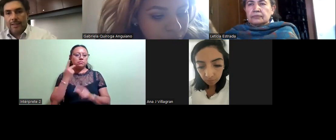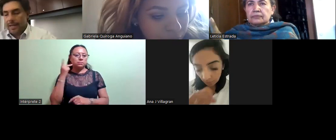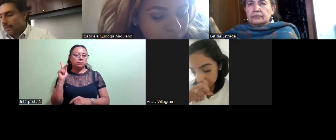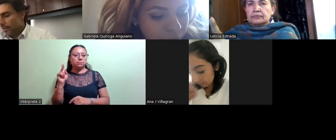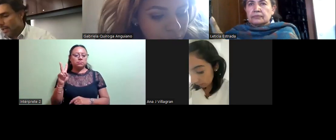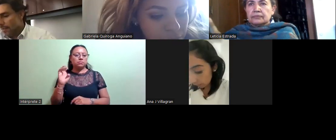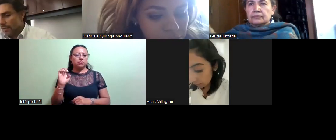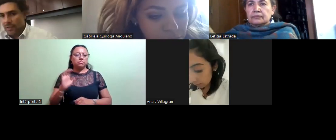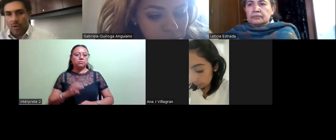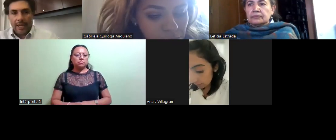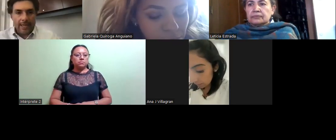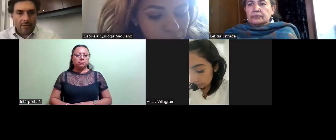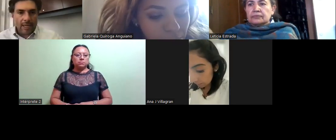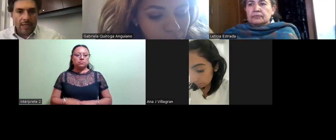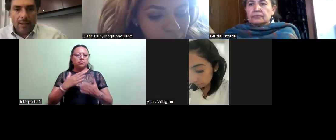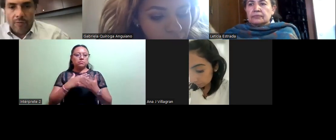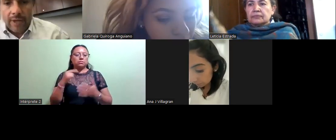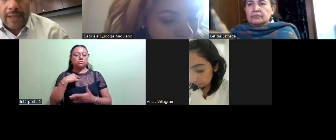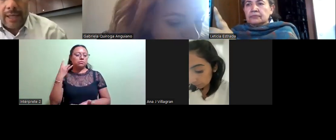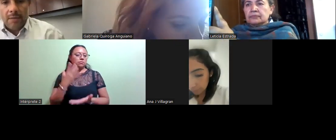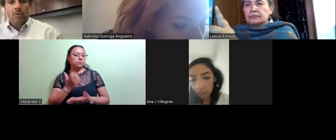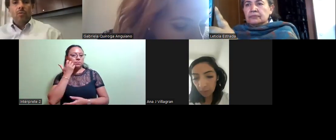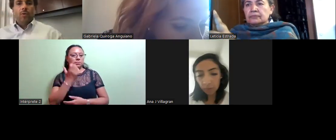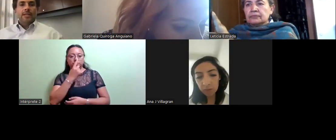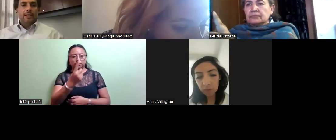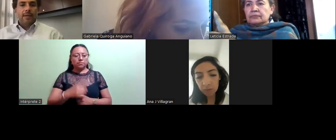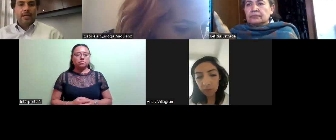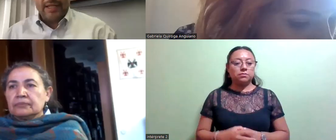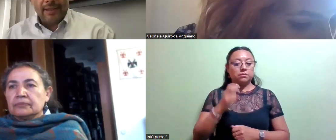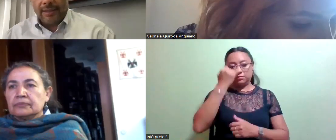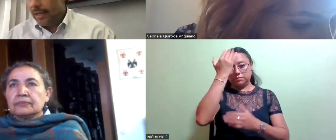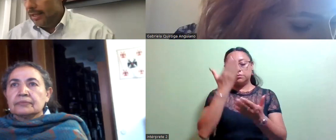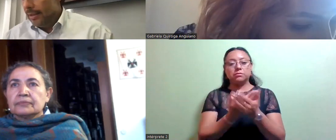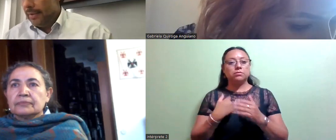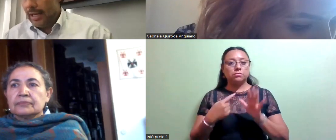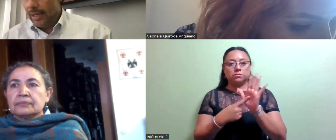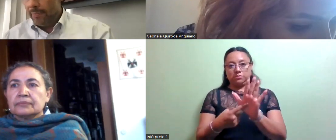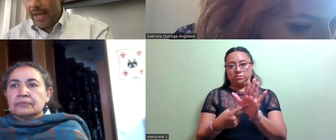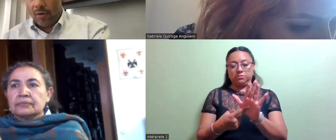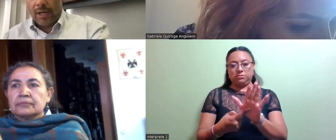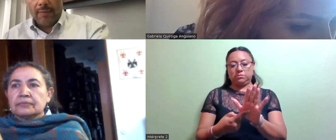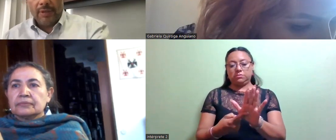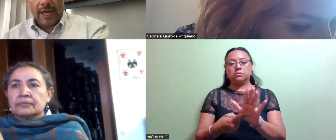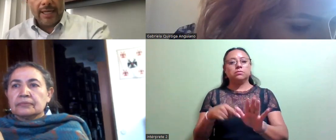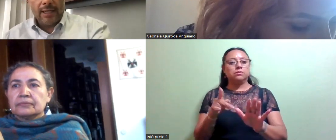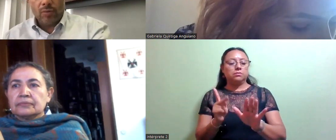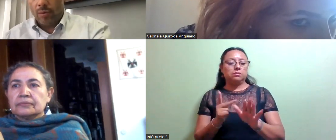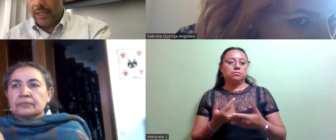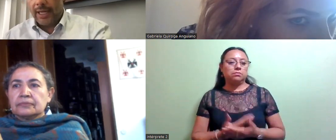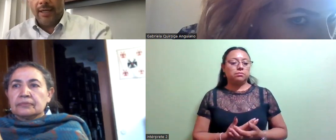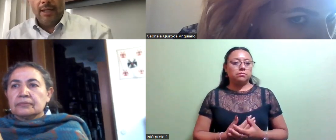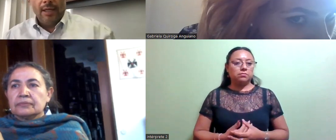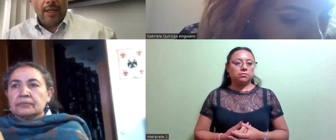Gracias, secretaria. Quiero nada más mencionar que esta fue una iniciativa que presenté, pero que trae